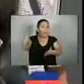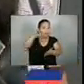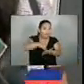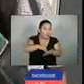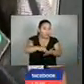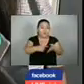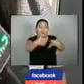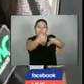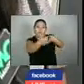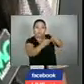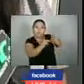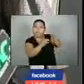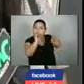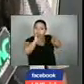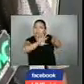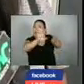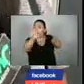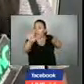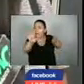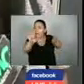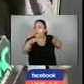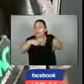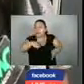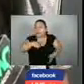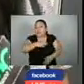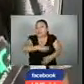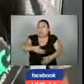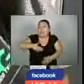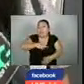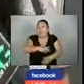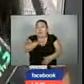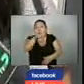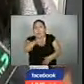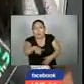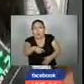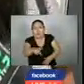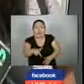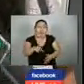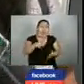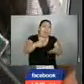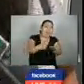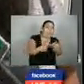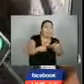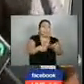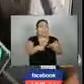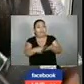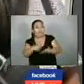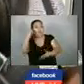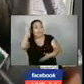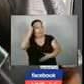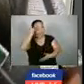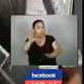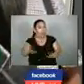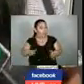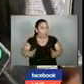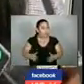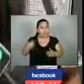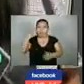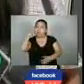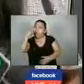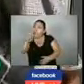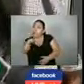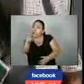Constitución es clara en eso. Y entonces lamento que estemos en este predicamento, porque hay temas más importantes que